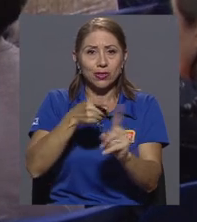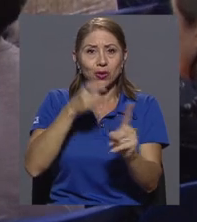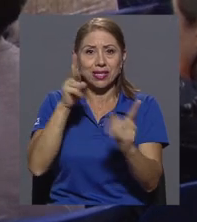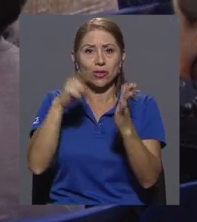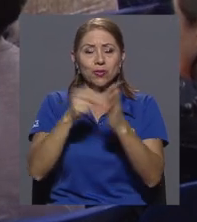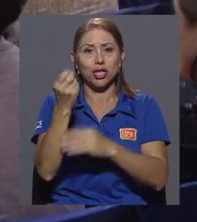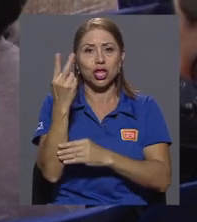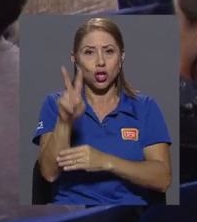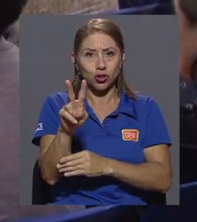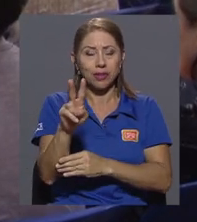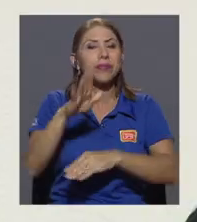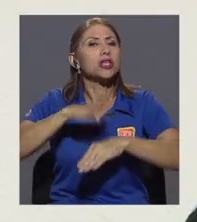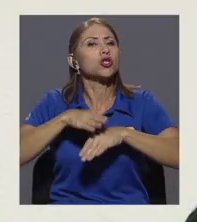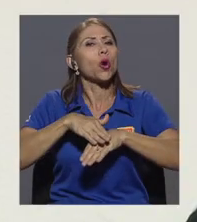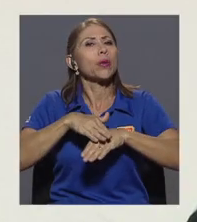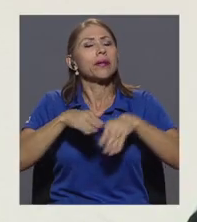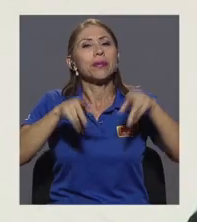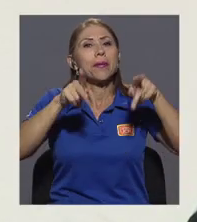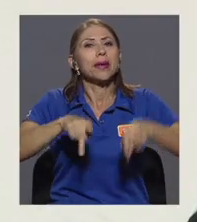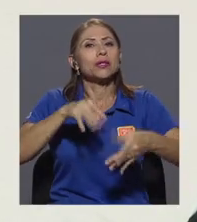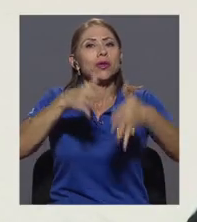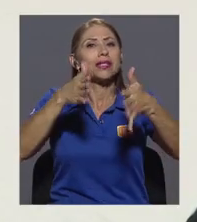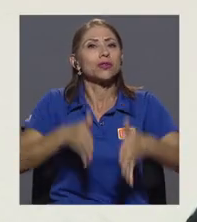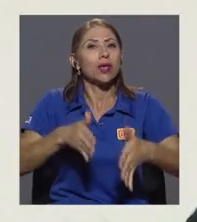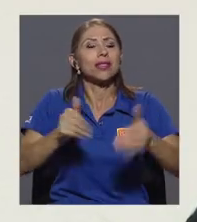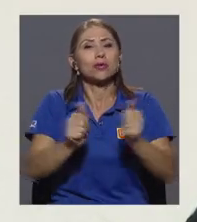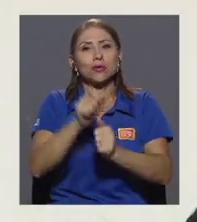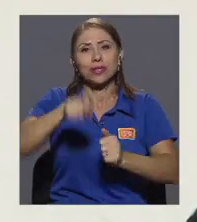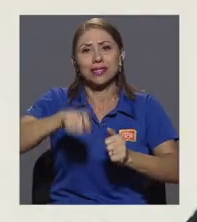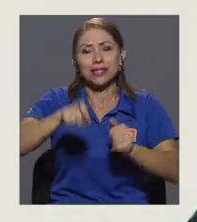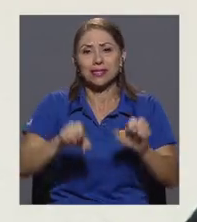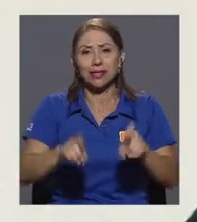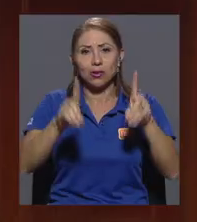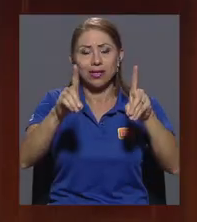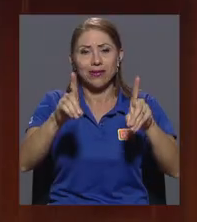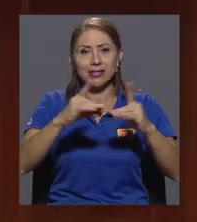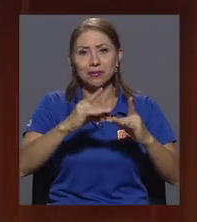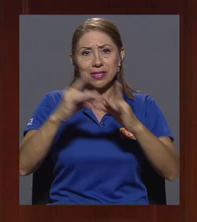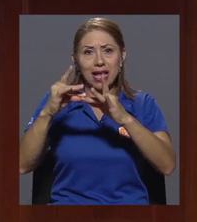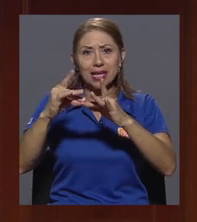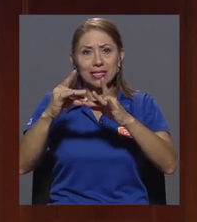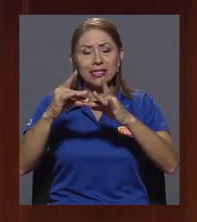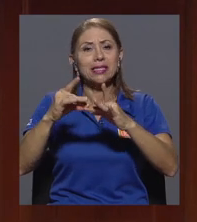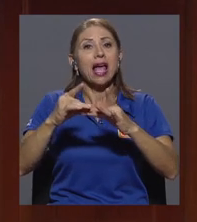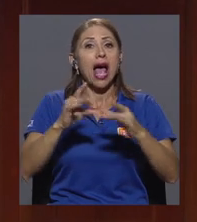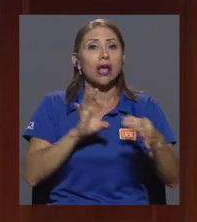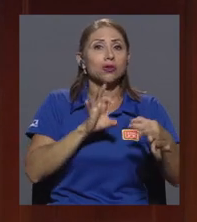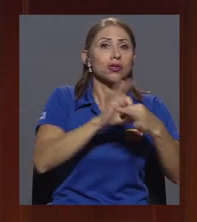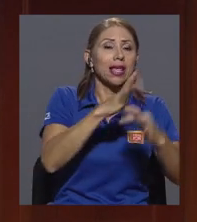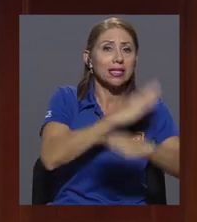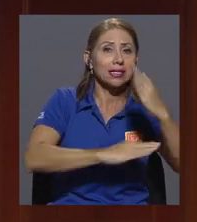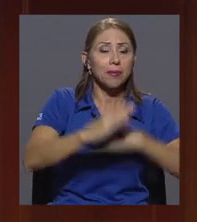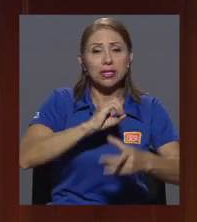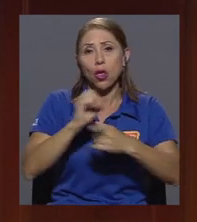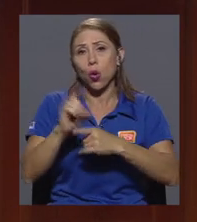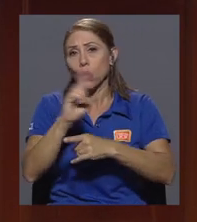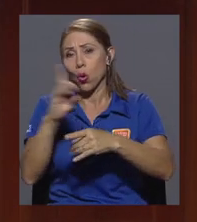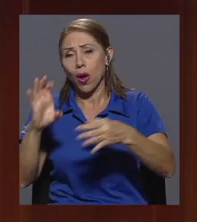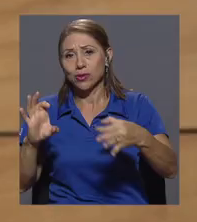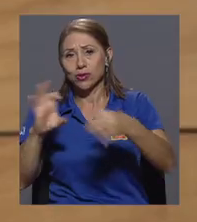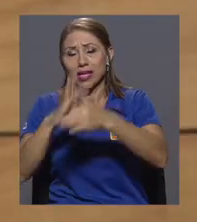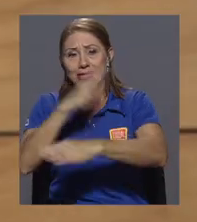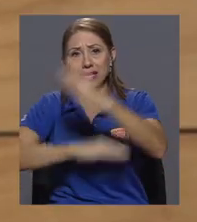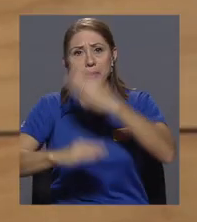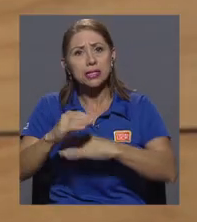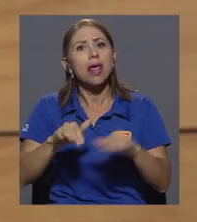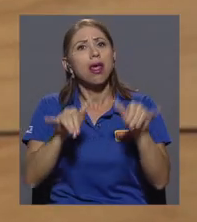sobre la permanencia en la Universidad de Costa Rica de estudiantes con necesidades educativas asociadas o no a la discapacidad. En